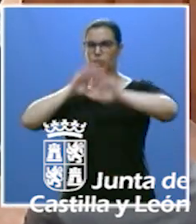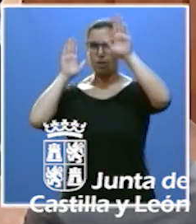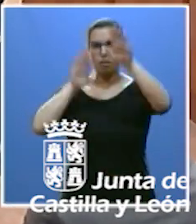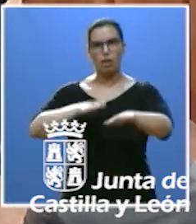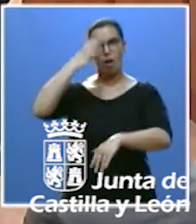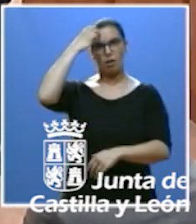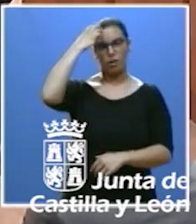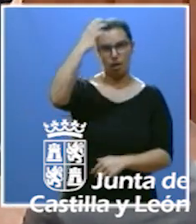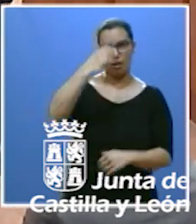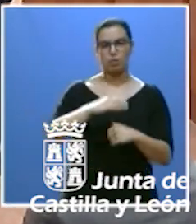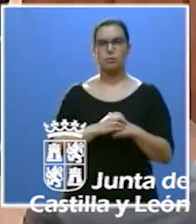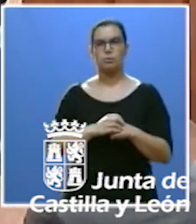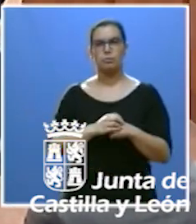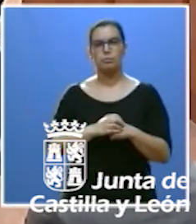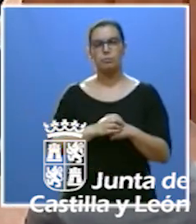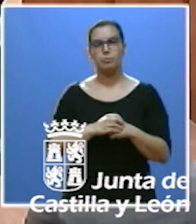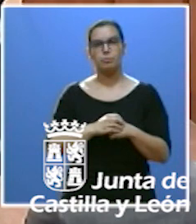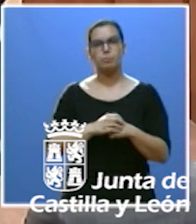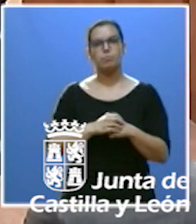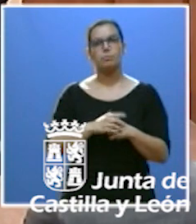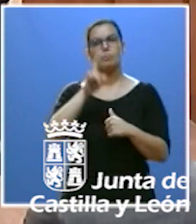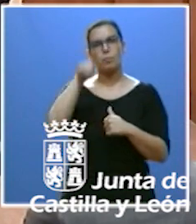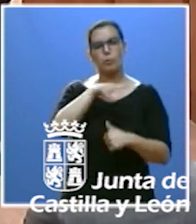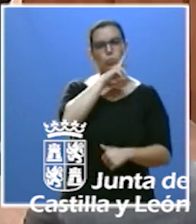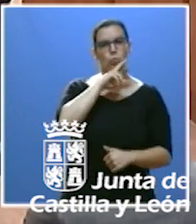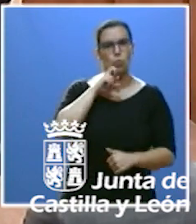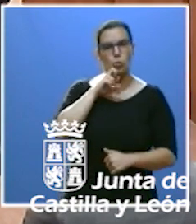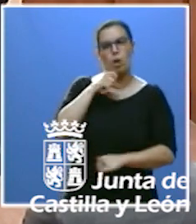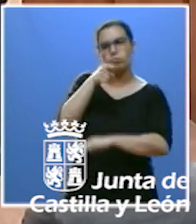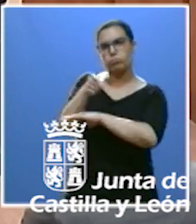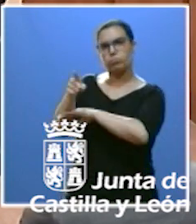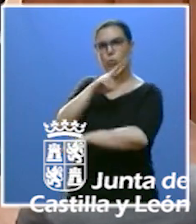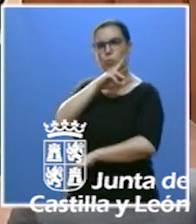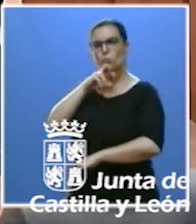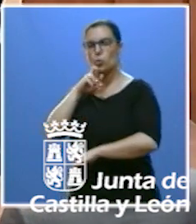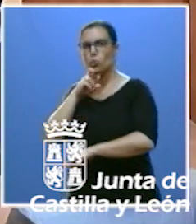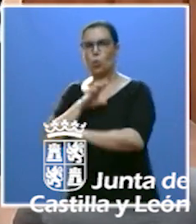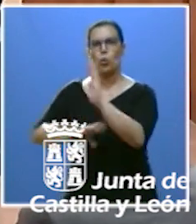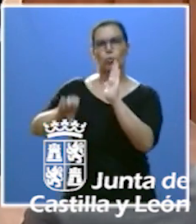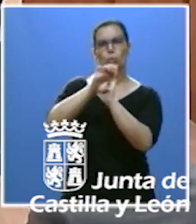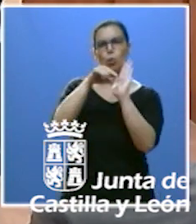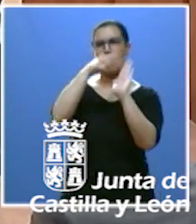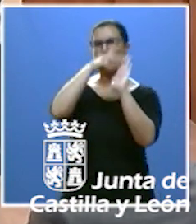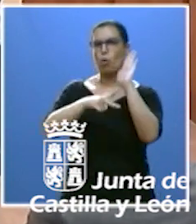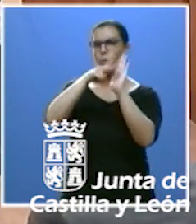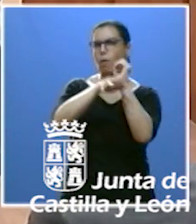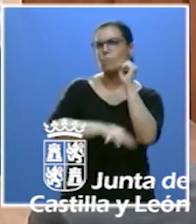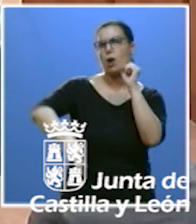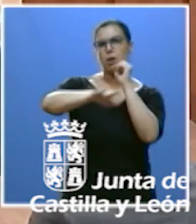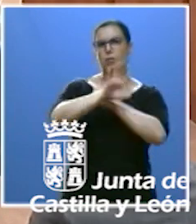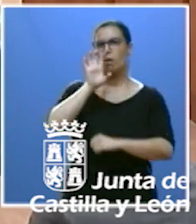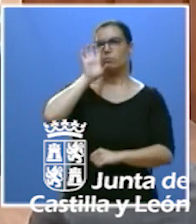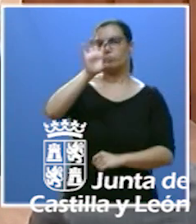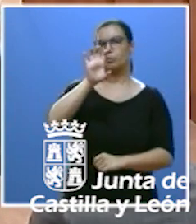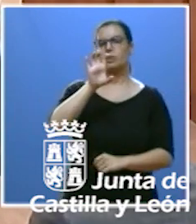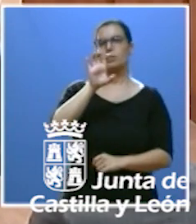rey y guardar y hacer guardar la Constitución como norma fundamental del Estado y el Estatuto de Autonomía